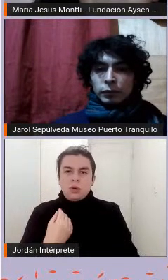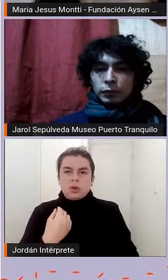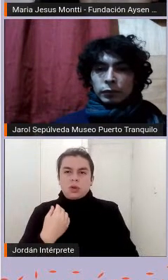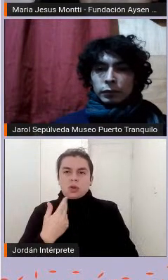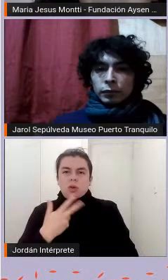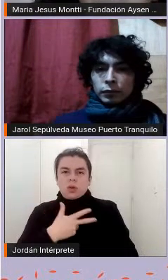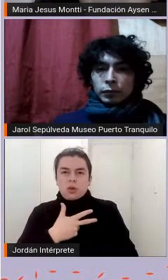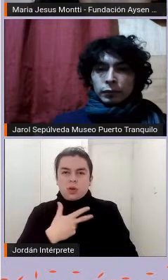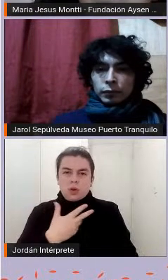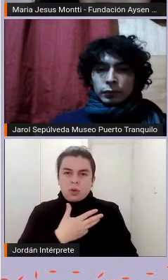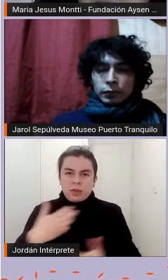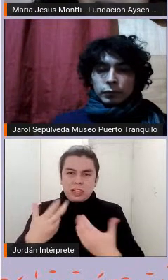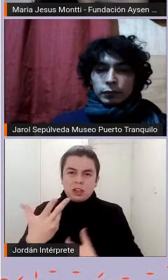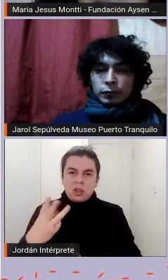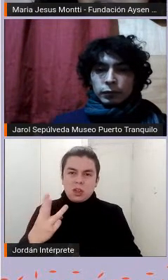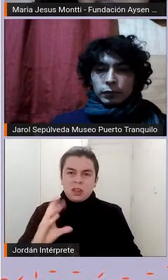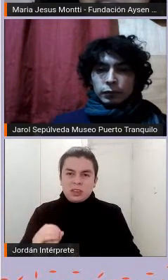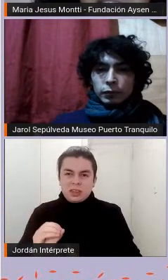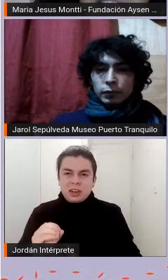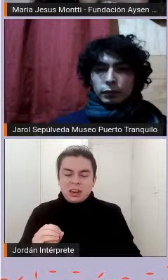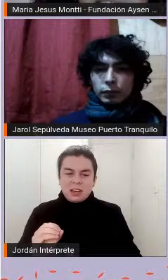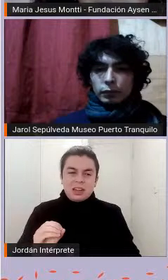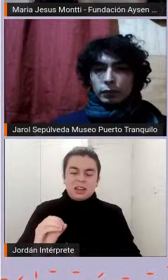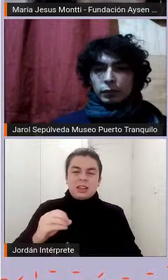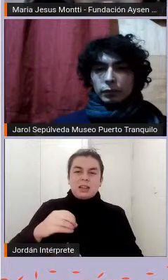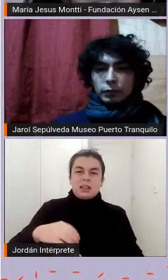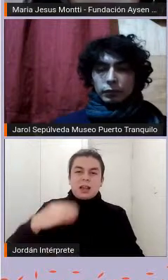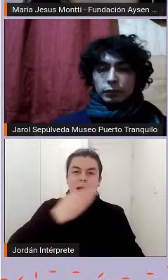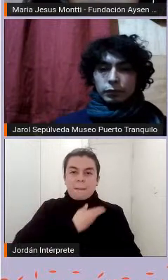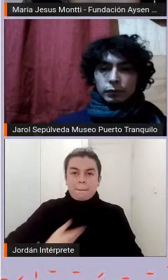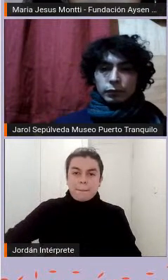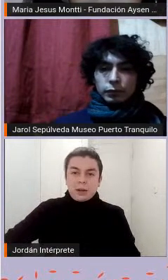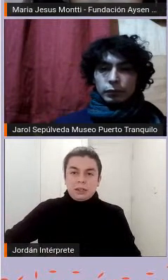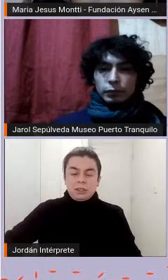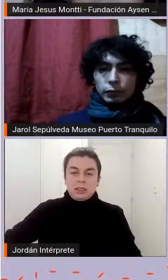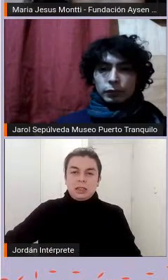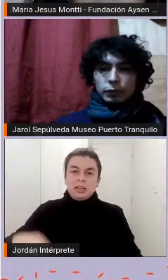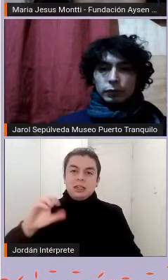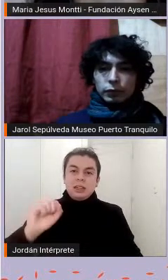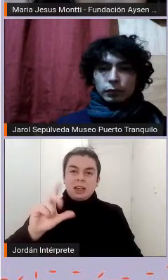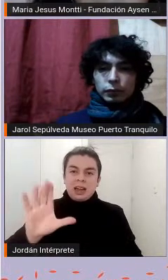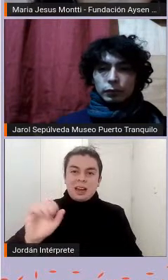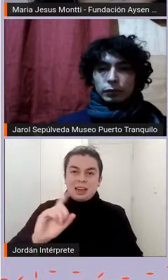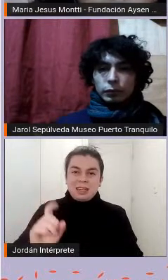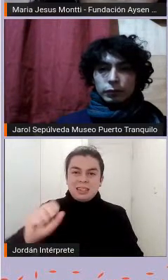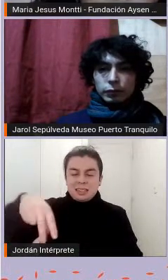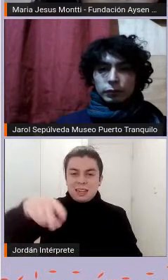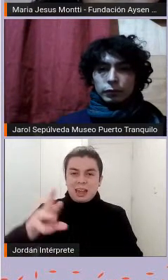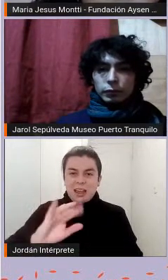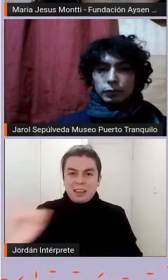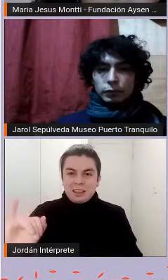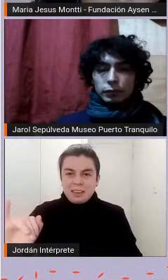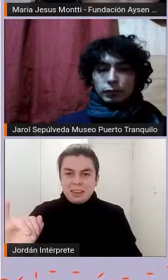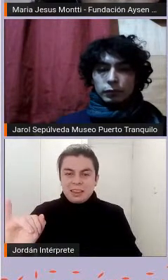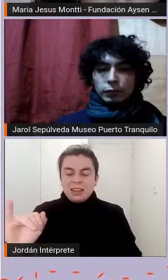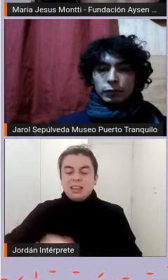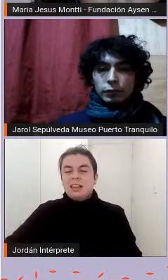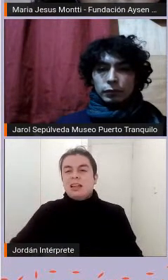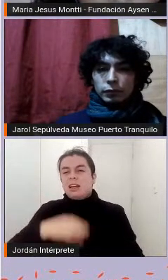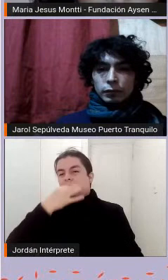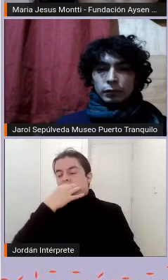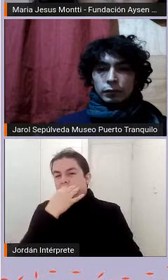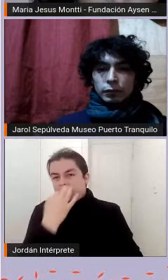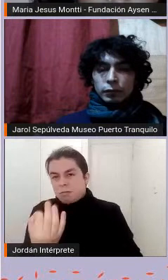años posteriores esta hazaña se deja de lado por la dificultad que ello representa. Y este es el Golfo